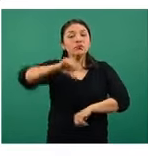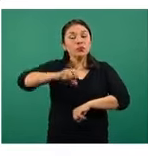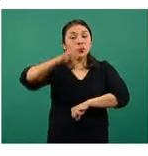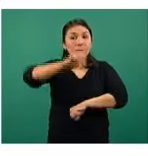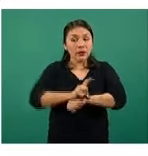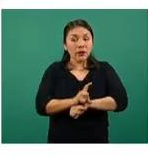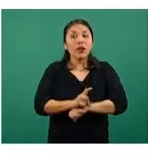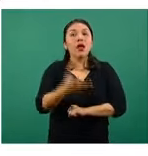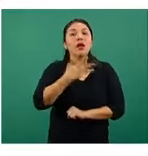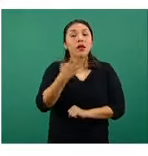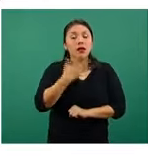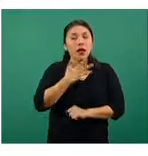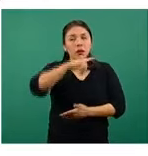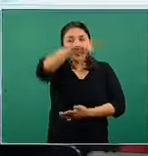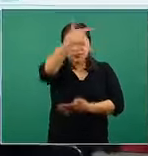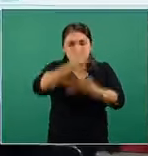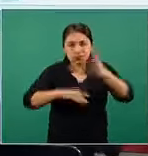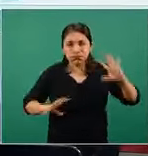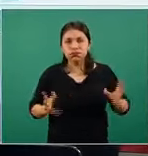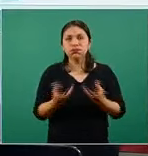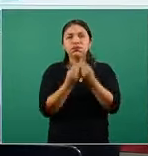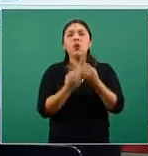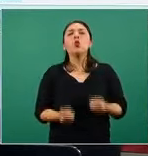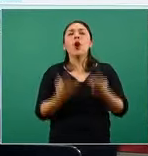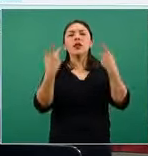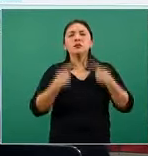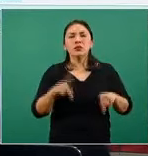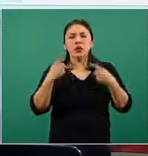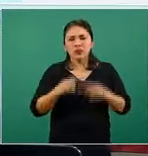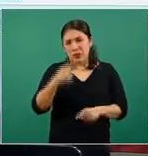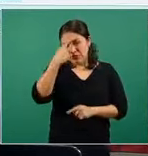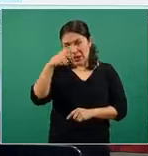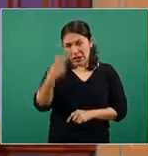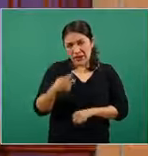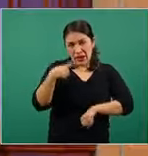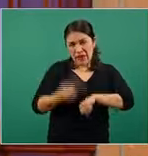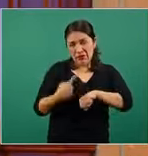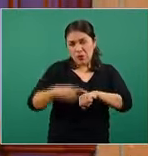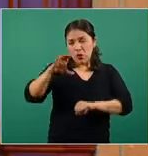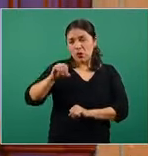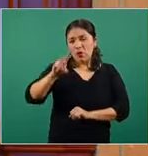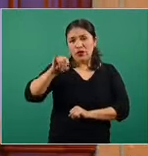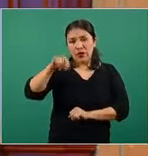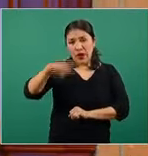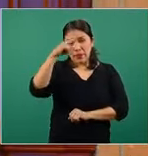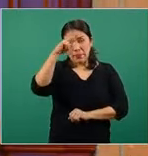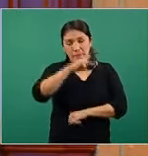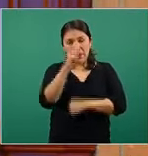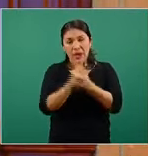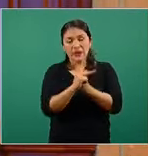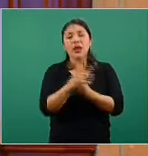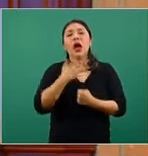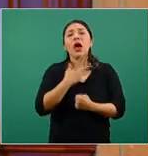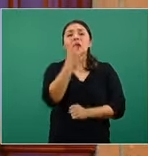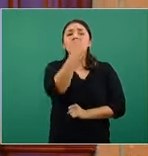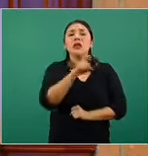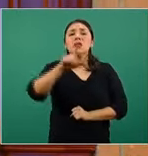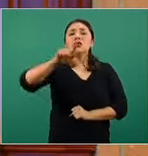de hoy se contabilizan de manera acumulada para toda la epidemia de COVID en el país